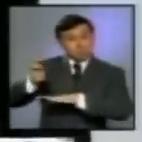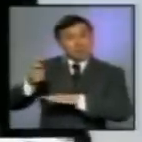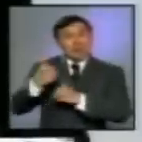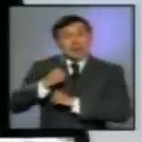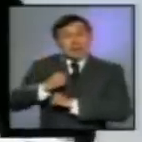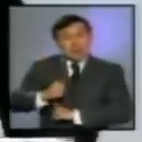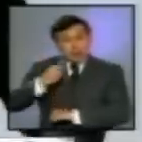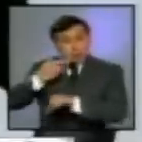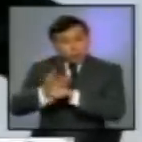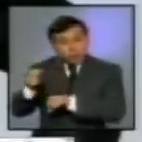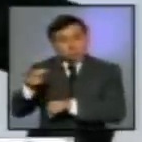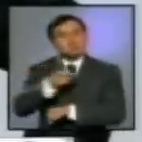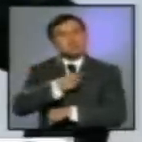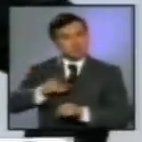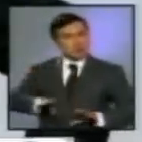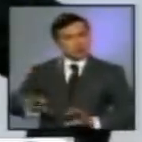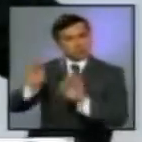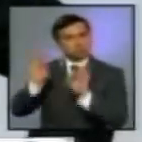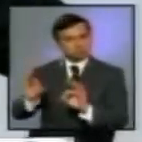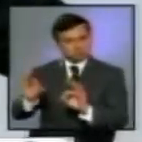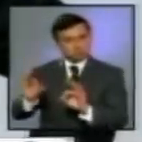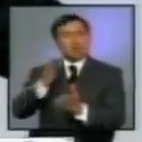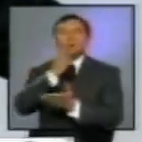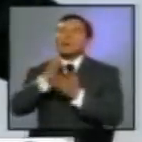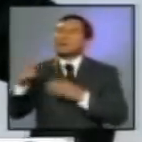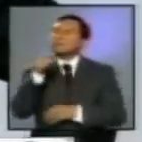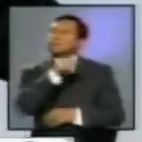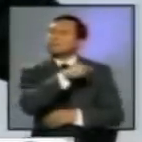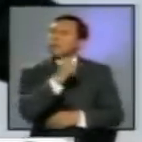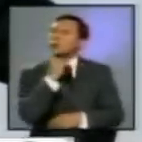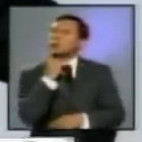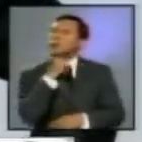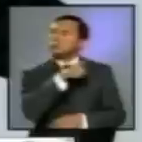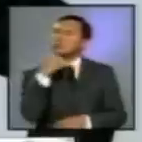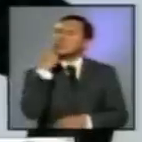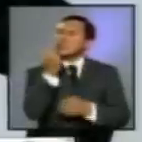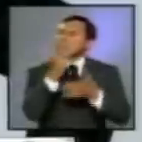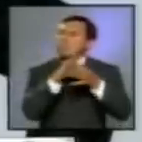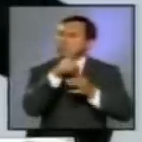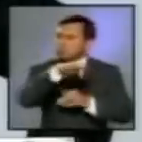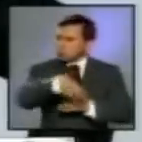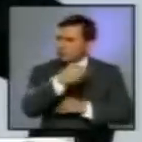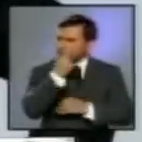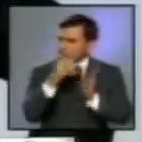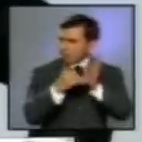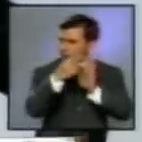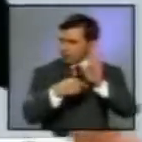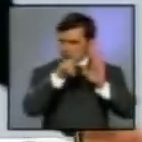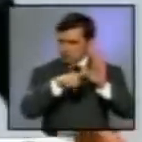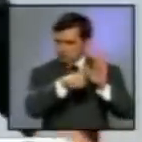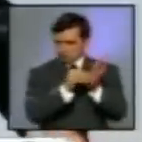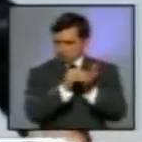perfil correspondiente. Señor López Obrador, déjeme referirle a la información que usted ha señalado, que es totalmente falsa, lo cual no